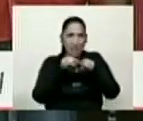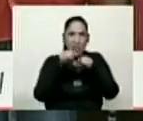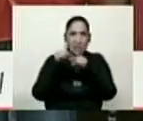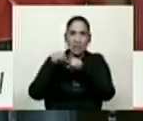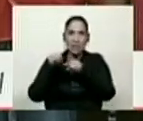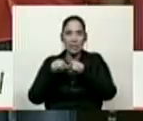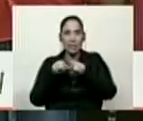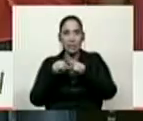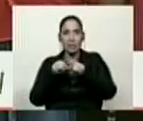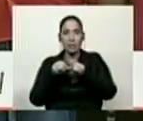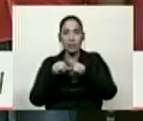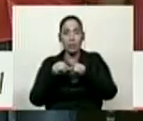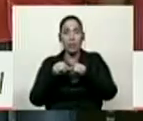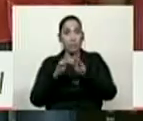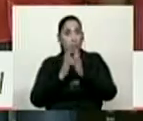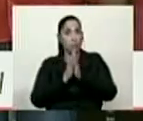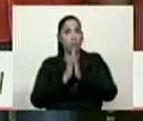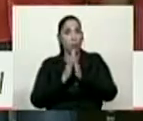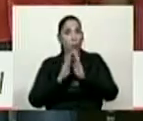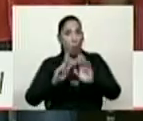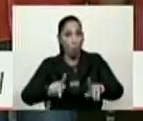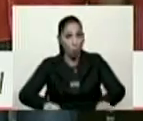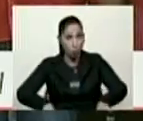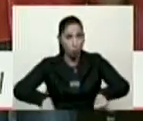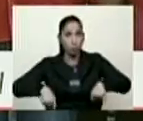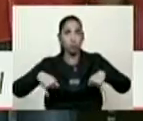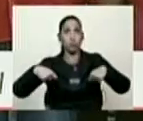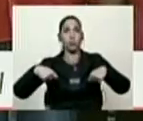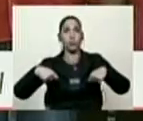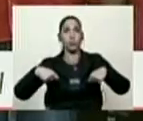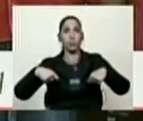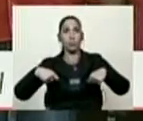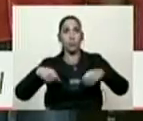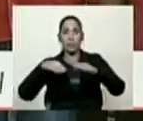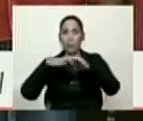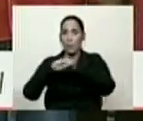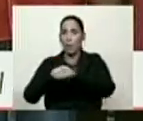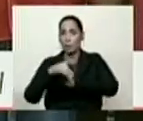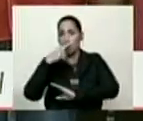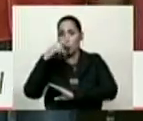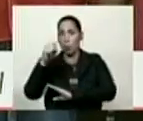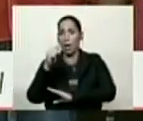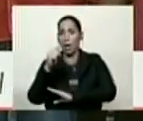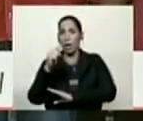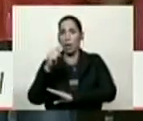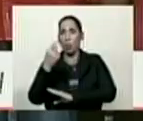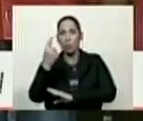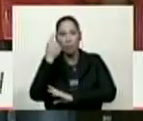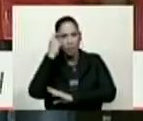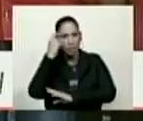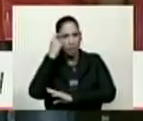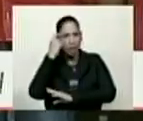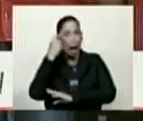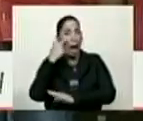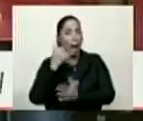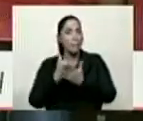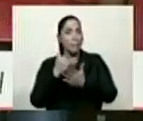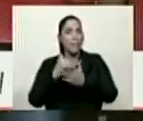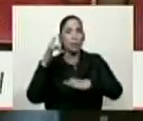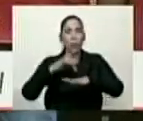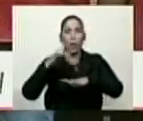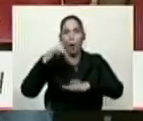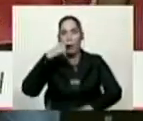los pantalones en los zapatos a Nicolás un día para ver si le ha tocado fácil a Nicolás el presidente. Un día nada